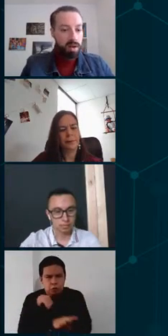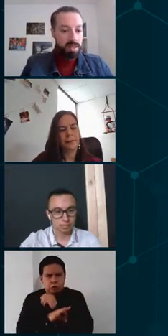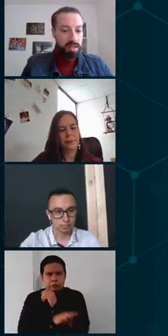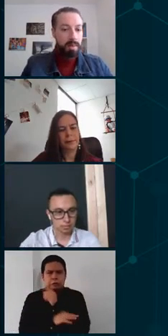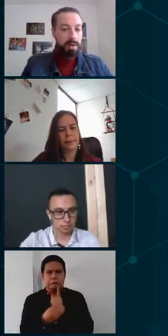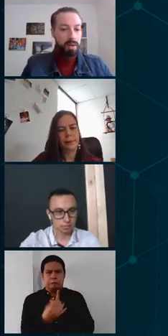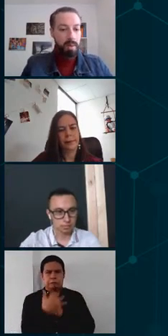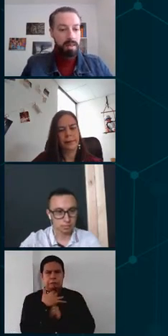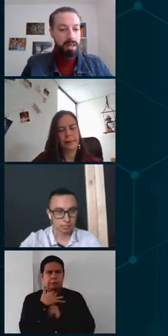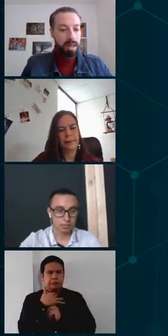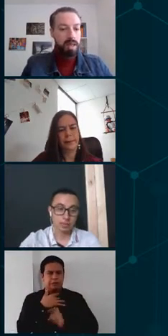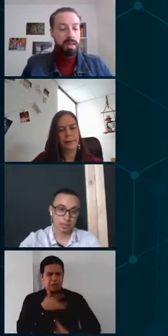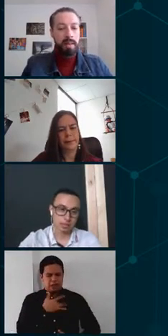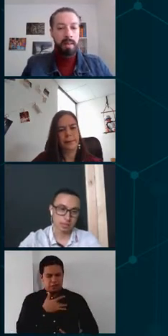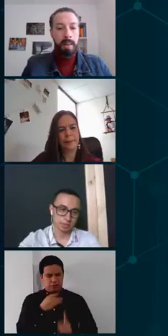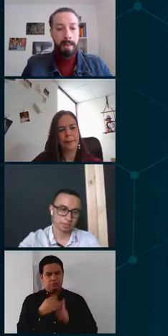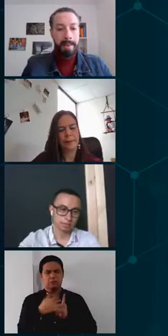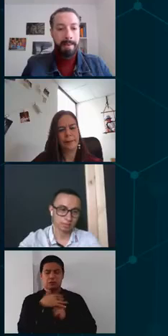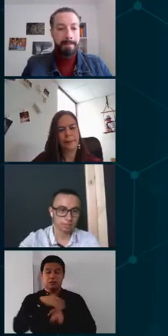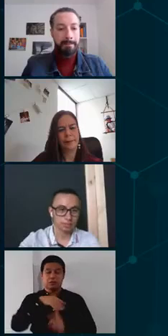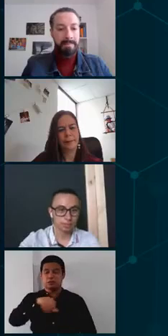relacionada con ese tema, porque obviamente